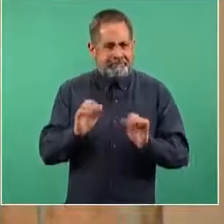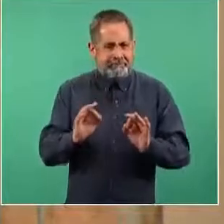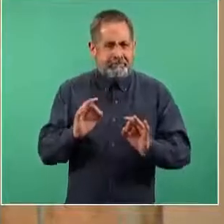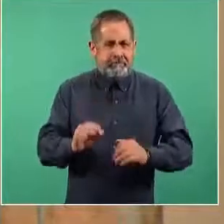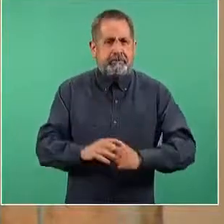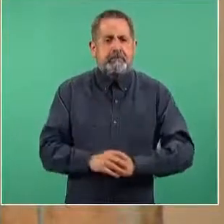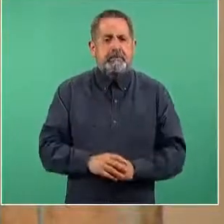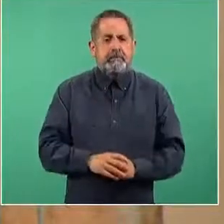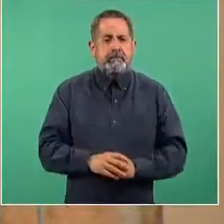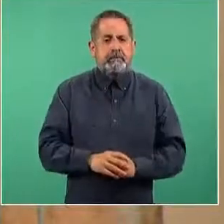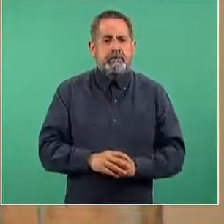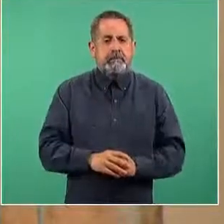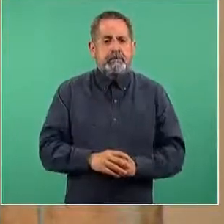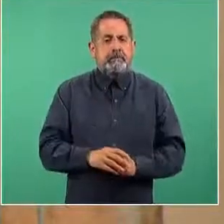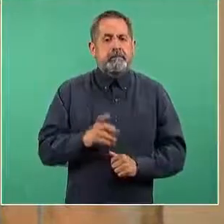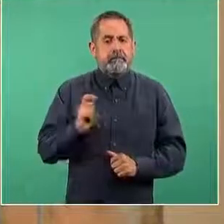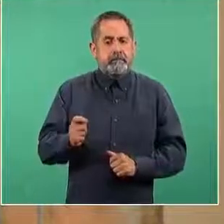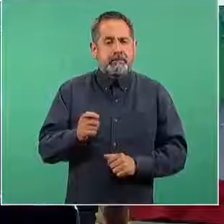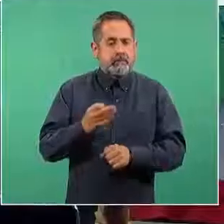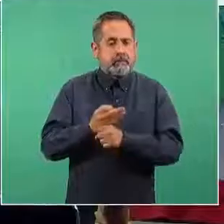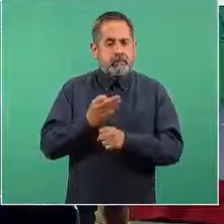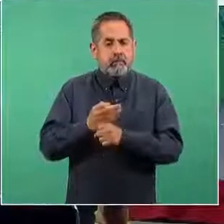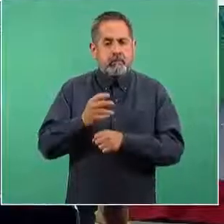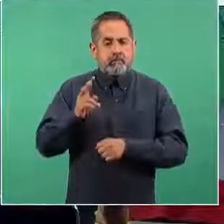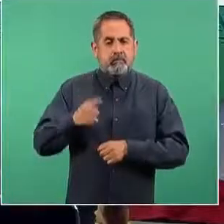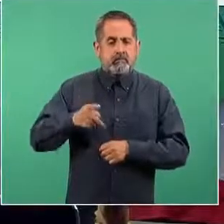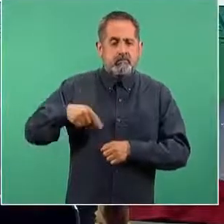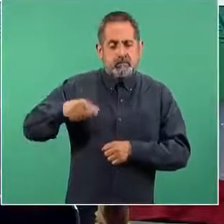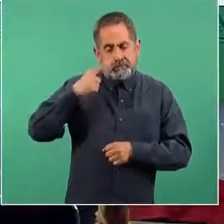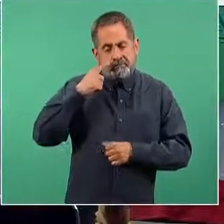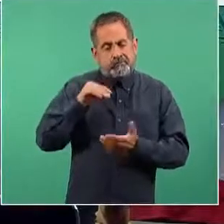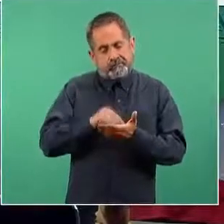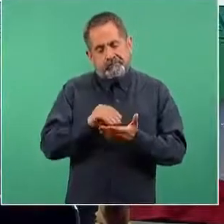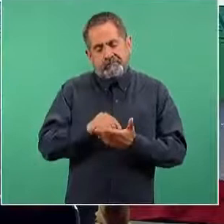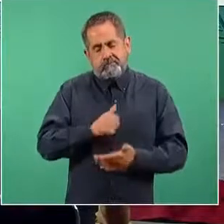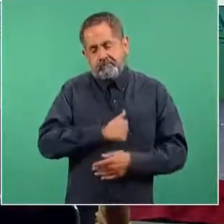enfermedad. Como hasta el momento, lamentablemente, sí,